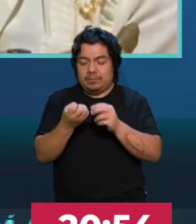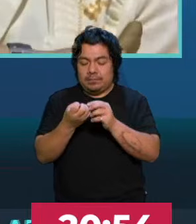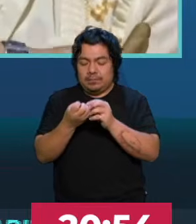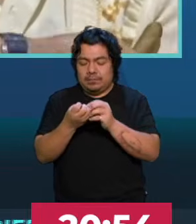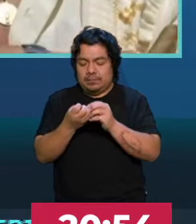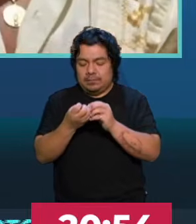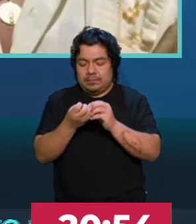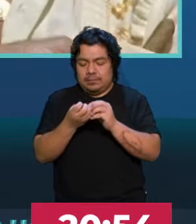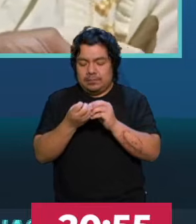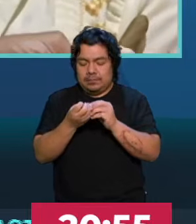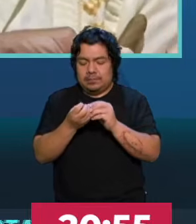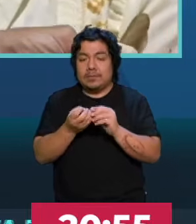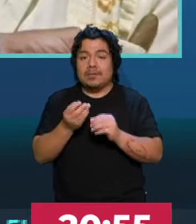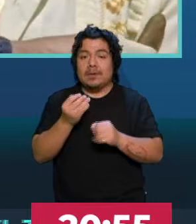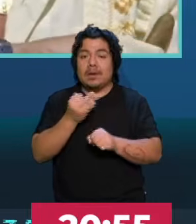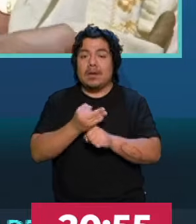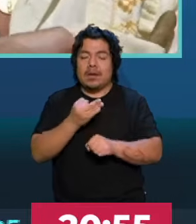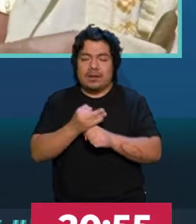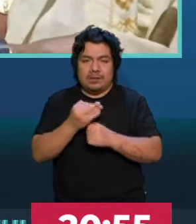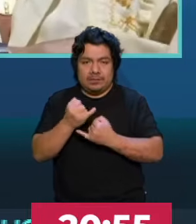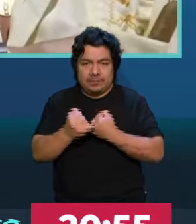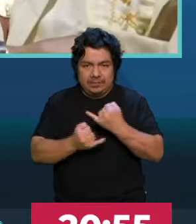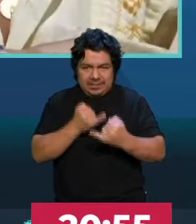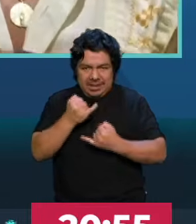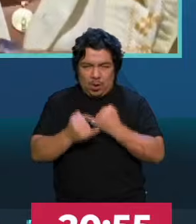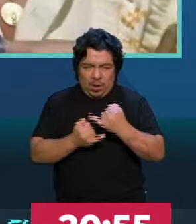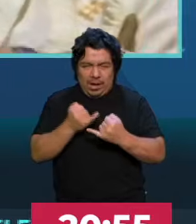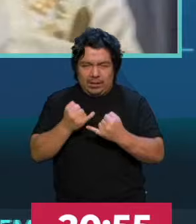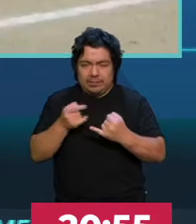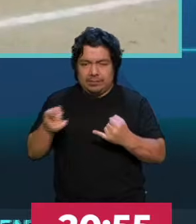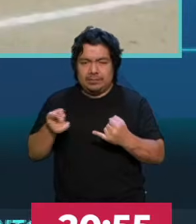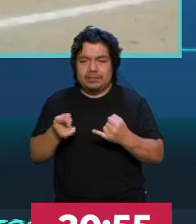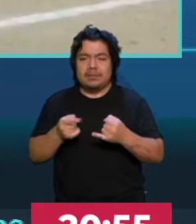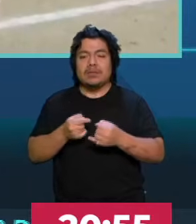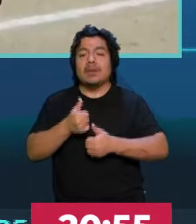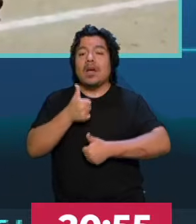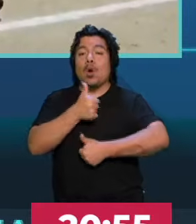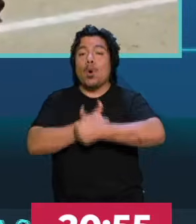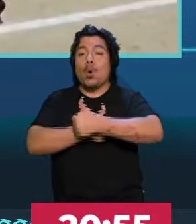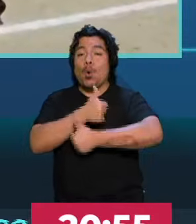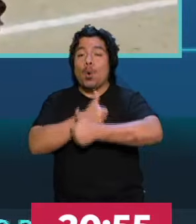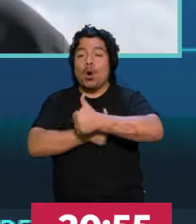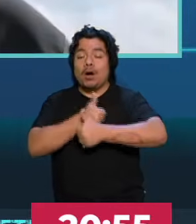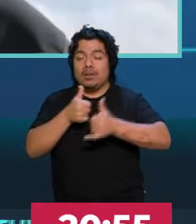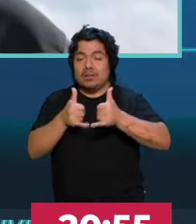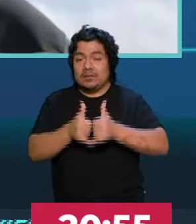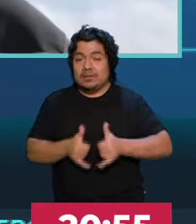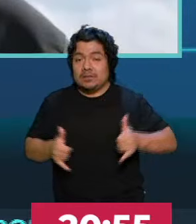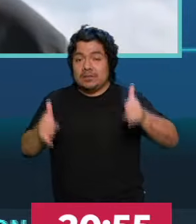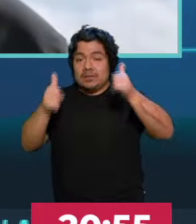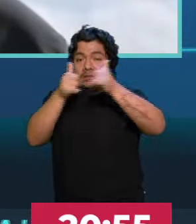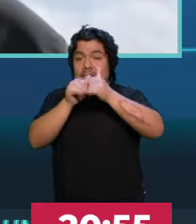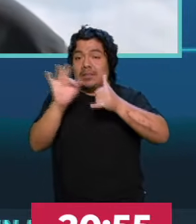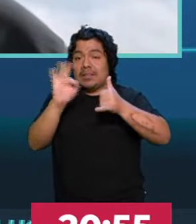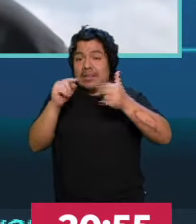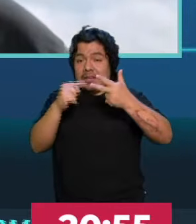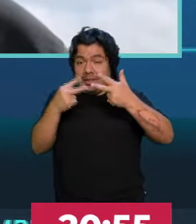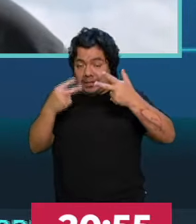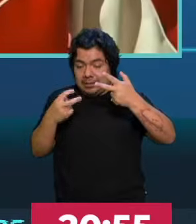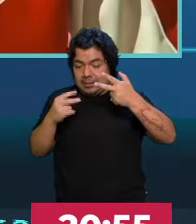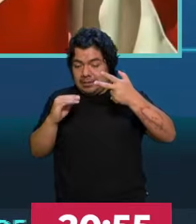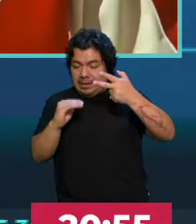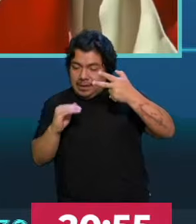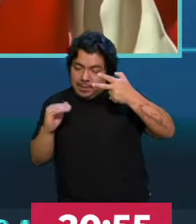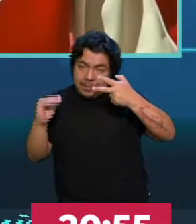que está jugando un campeonato que podría llevarlos a subir de nivel,